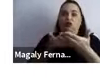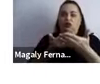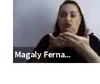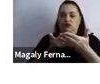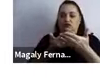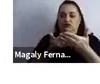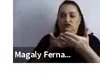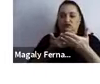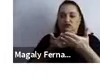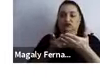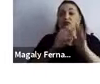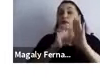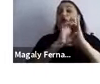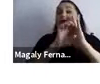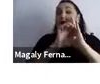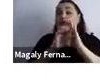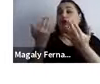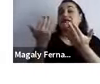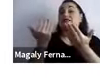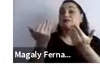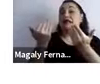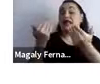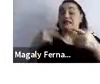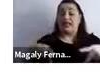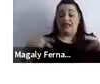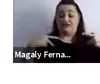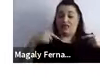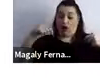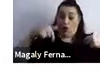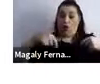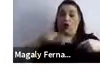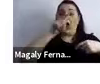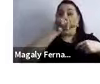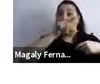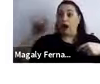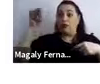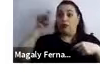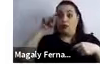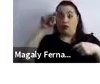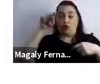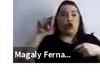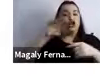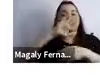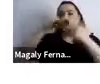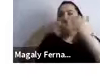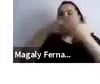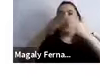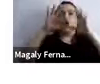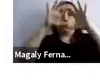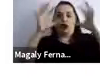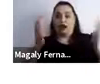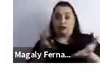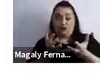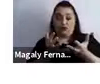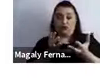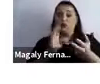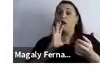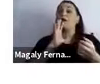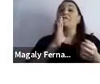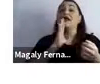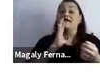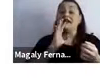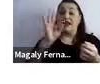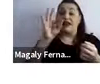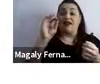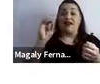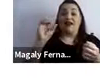Cuán factible es, por ejemplo, la esperanza de vida hoy de Japón en todo el mundo. Y para hablar de factibilidad,